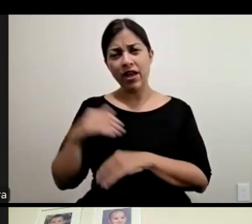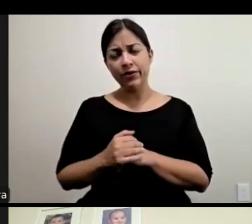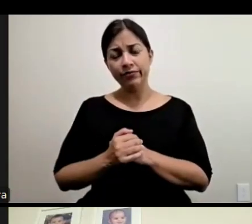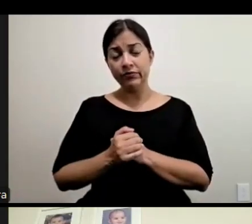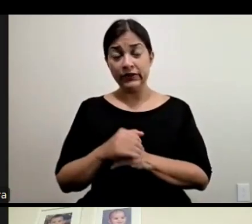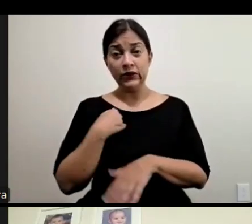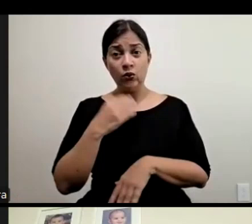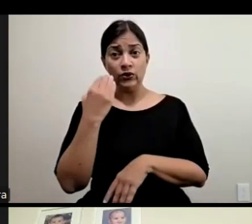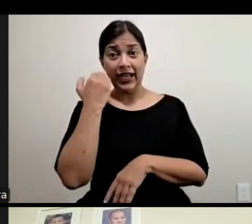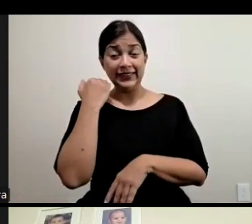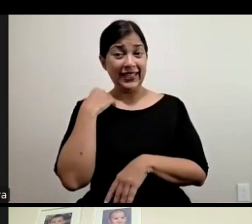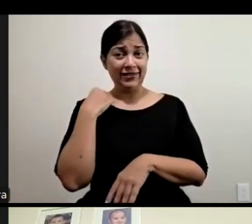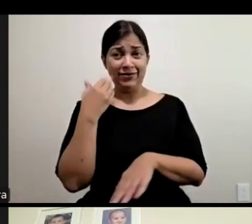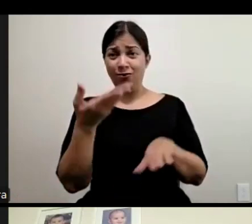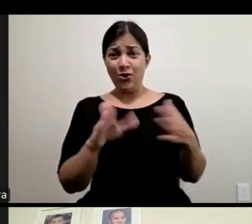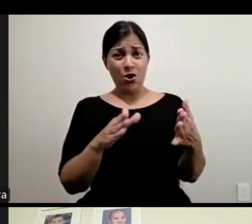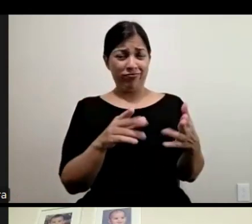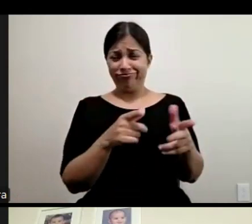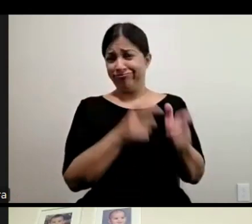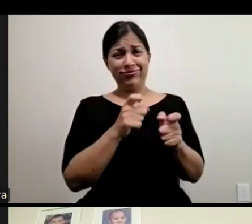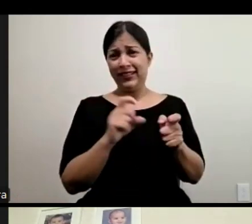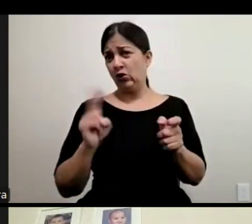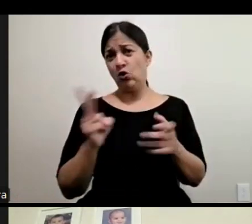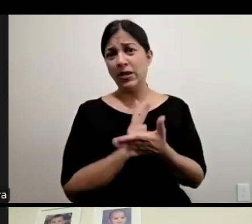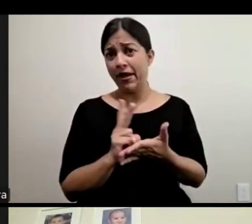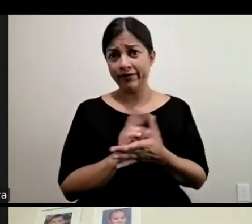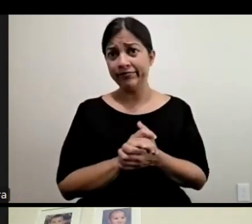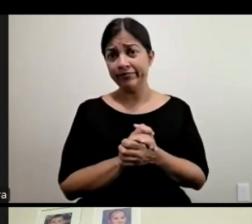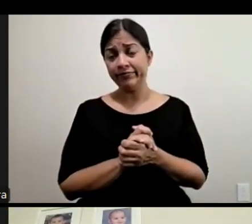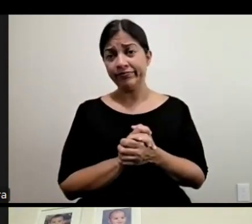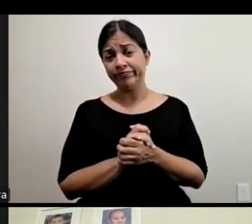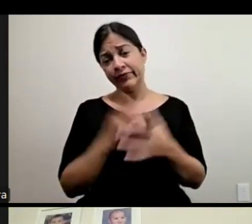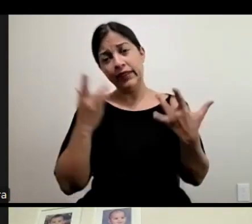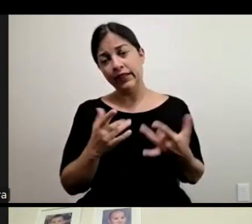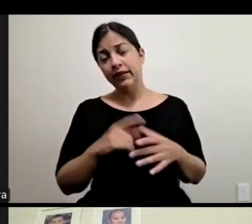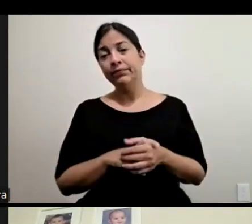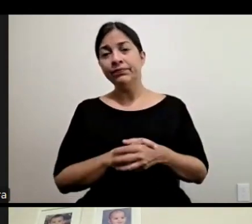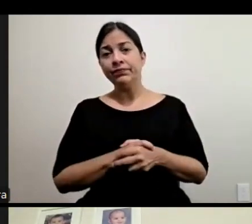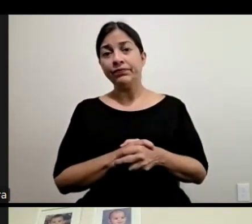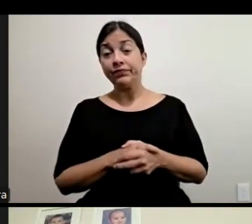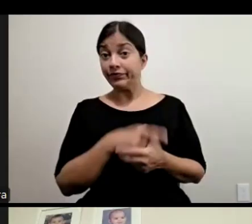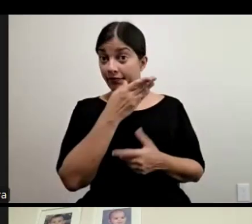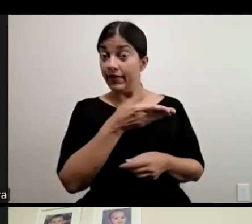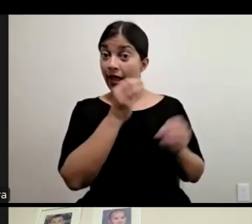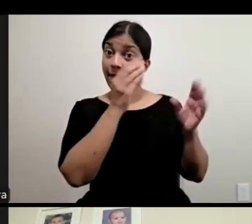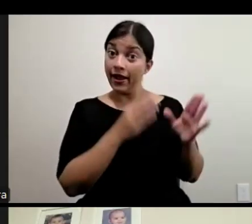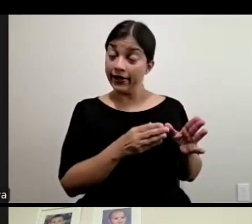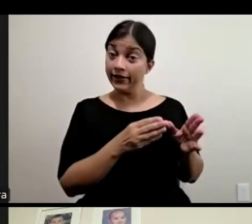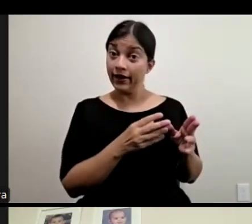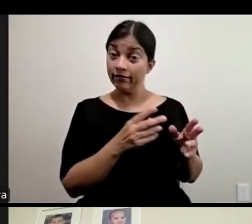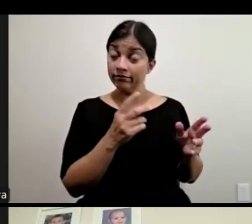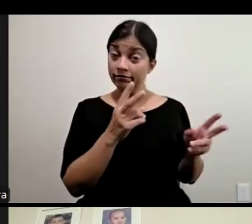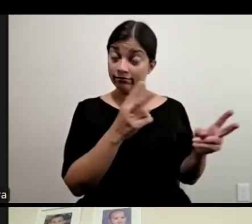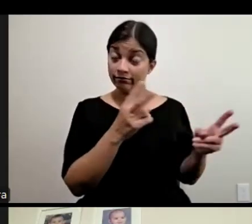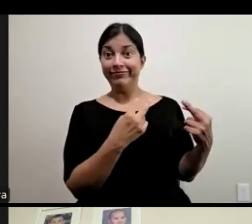2 semanas. Sí, lamentablemente. Entonces, esta maestra vio el potencial